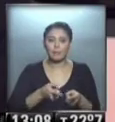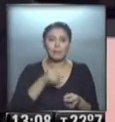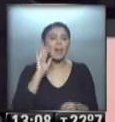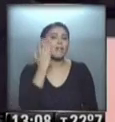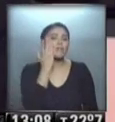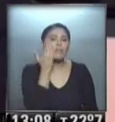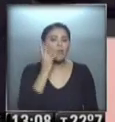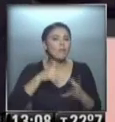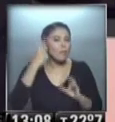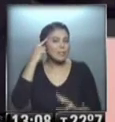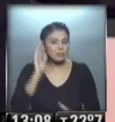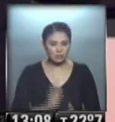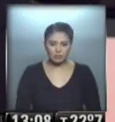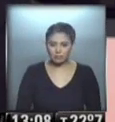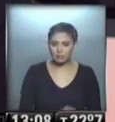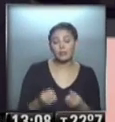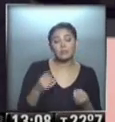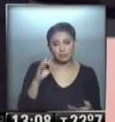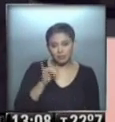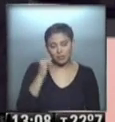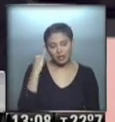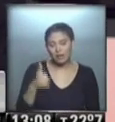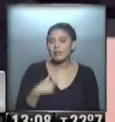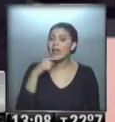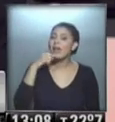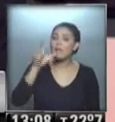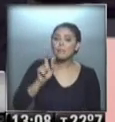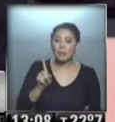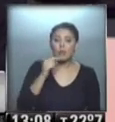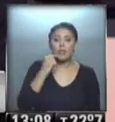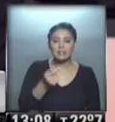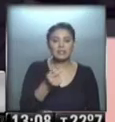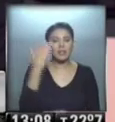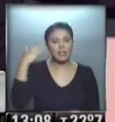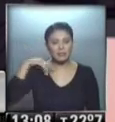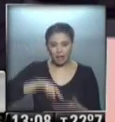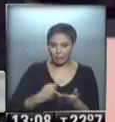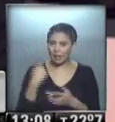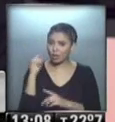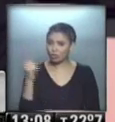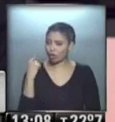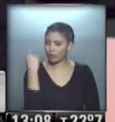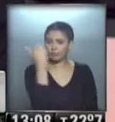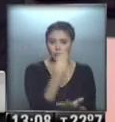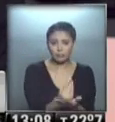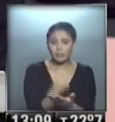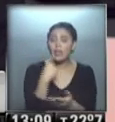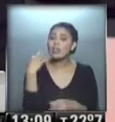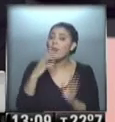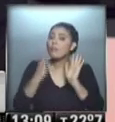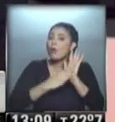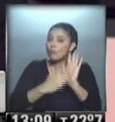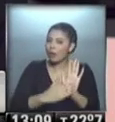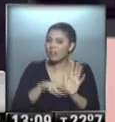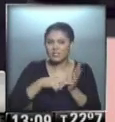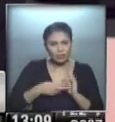Facebook. ¿Cómo va, Emilio Ruchansky? Así es, Gabriela. Bueno, él le dijo a los investigadores cuando se entregó en Capital Federal, lo van a tener que probar.